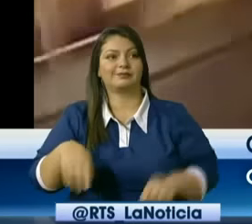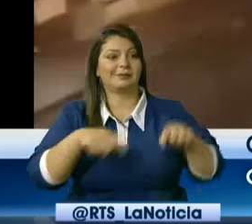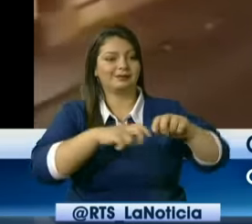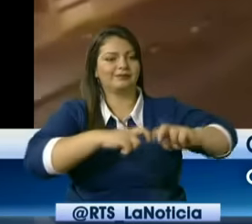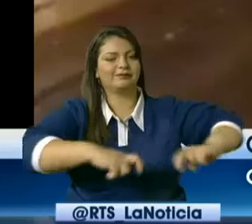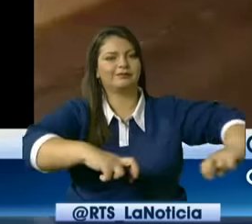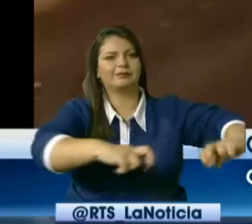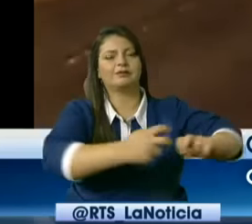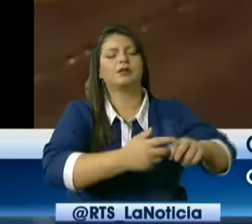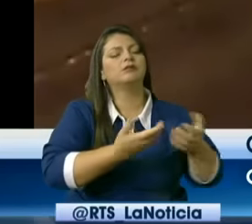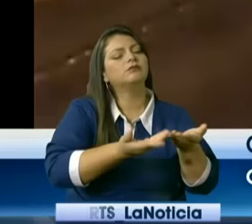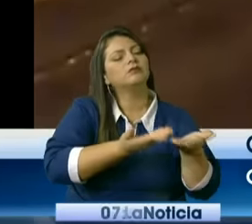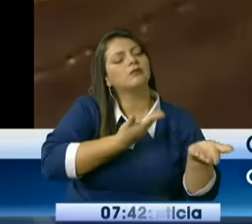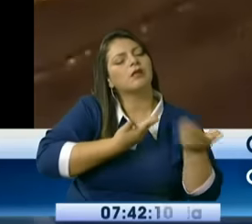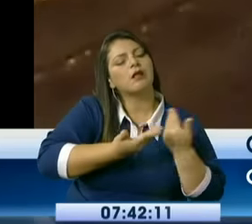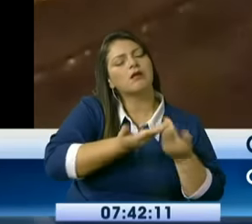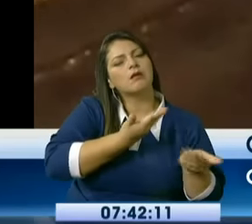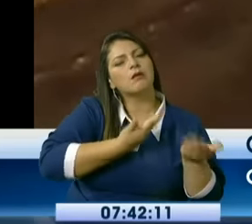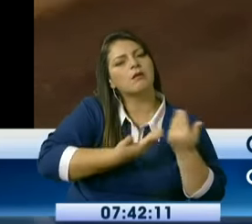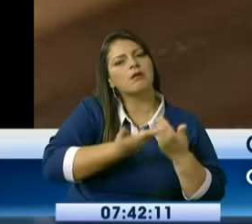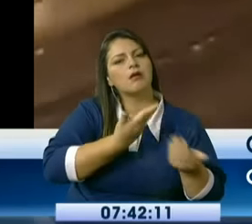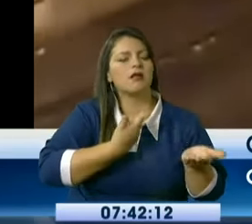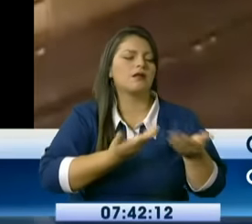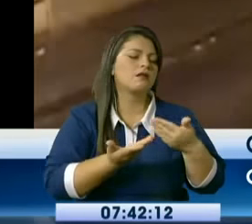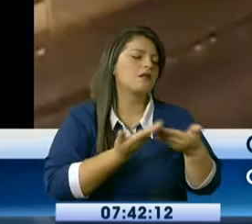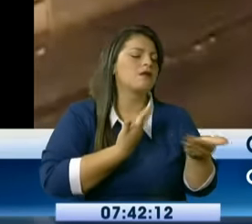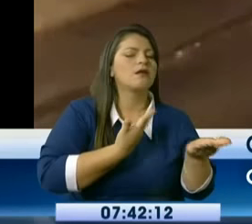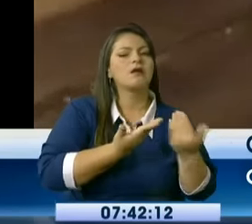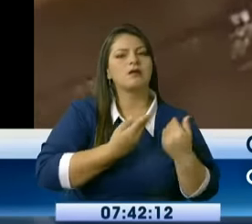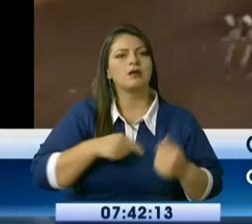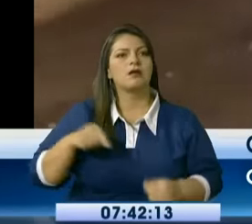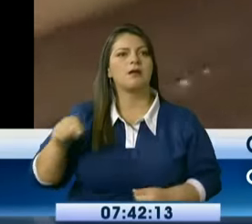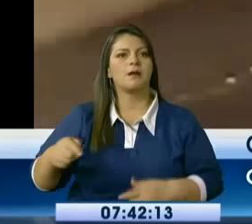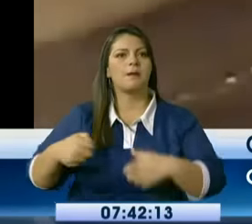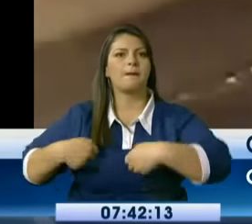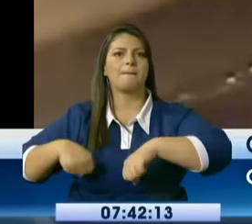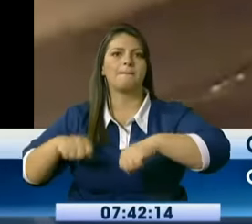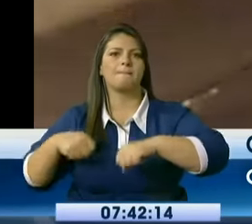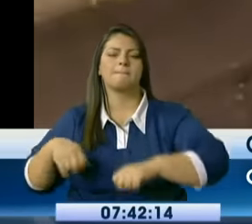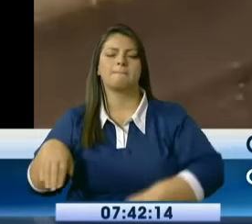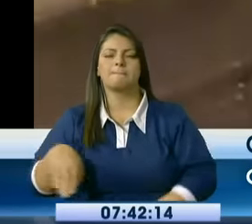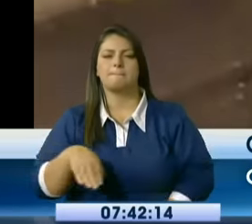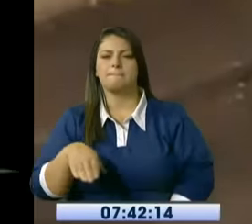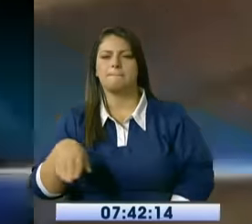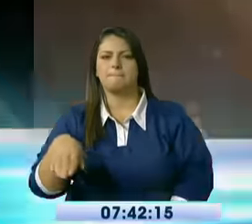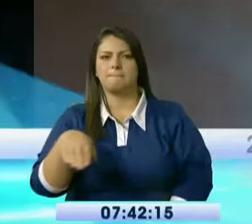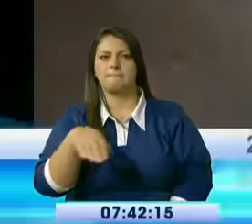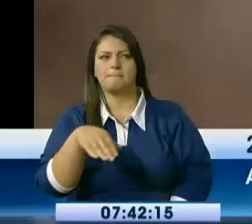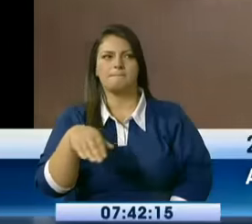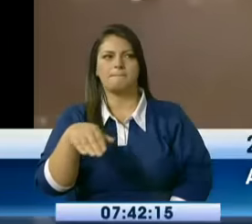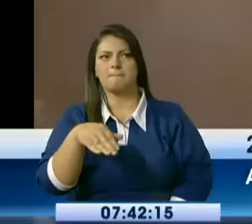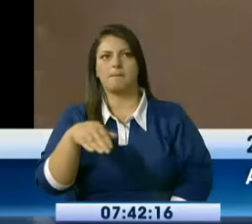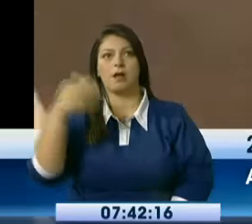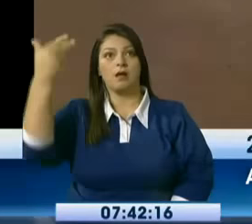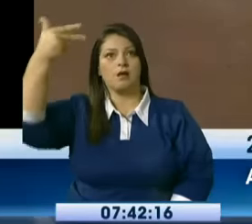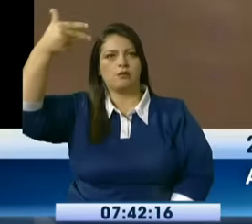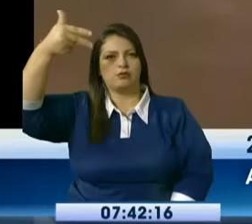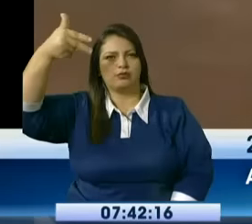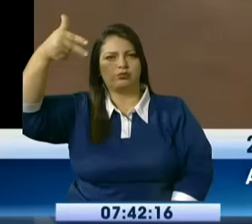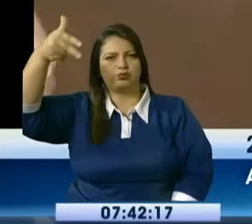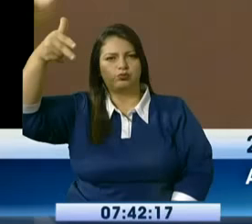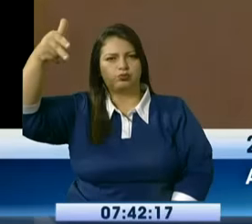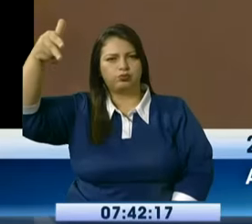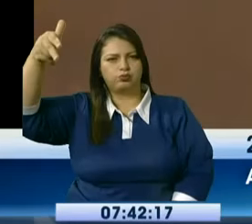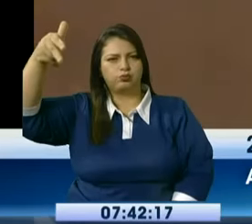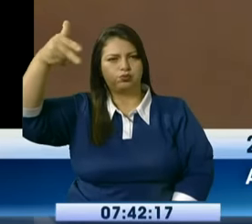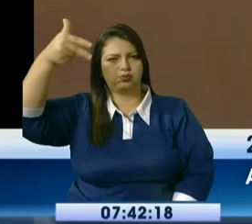una vivienda en el sector de las Malvinas al sur de Guayaquil. Una cámara de Ojos de Águila capta al conductor de la moto dando